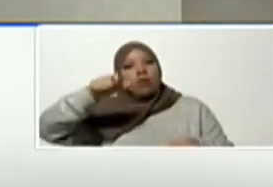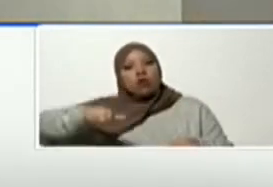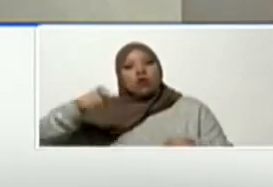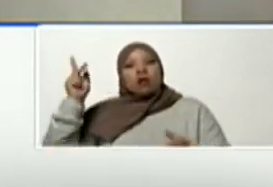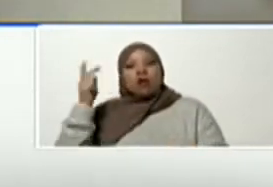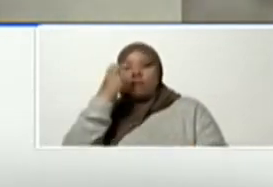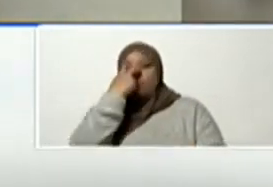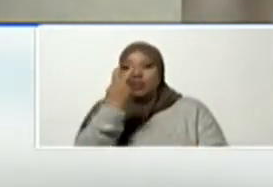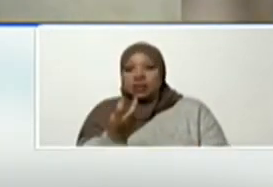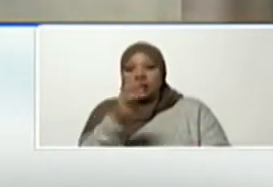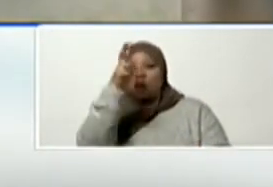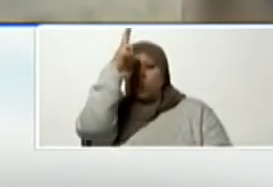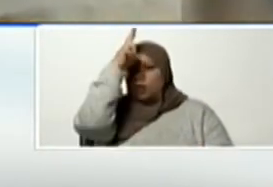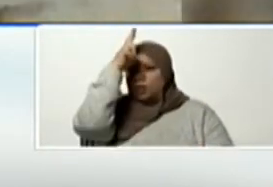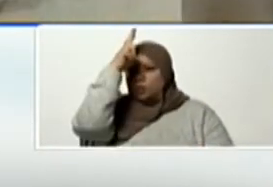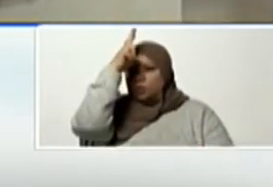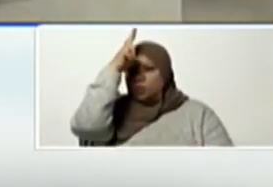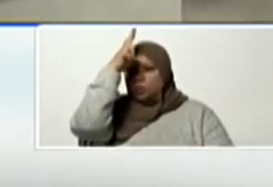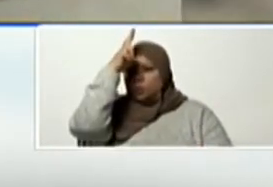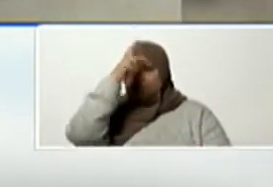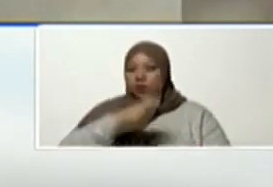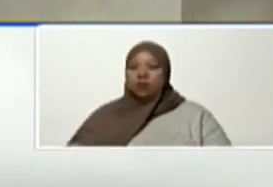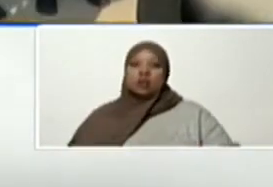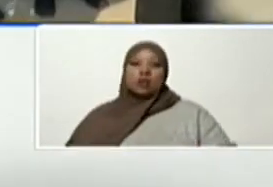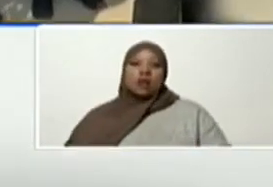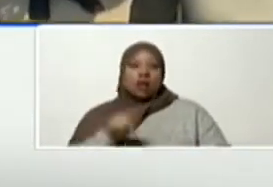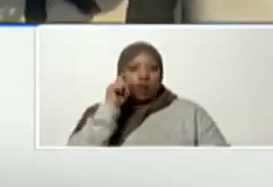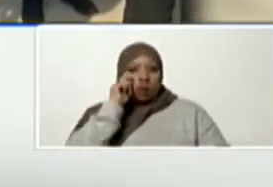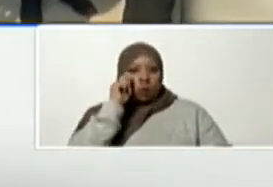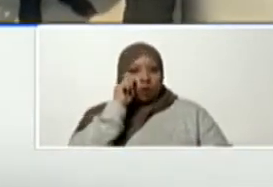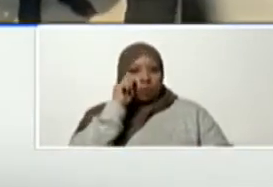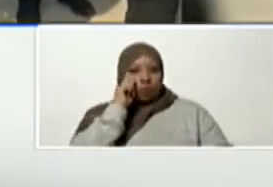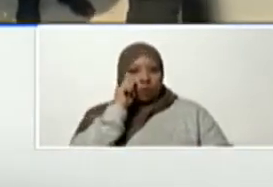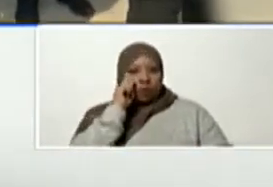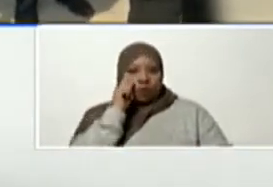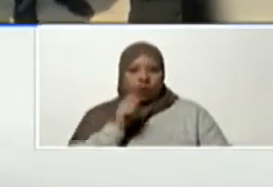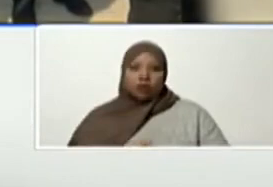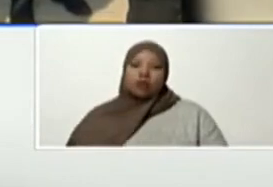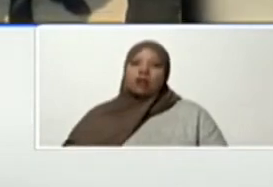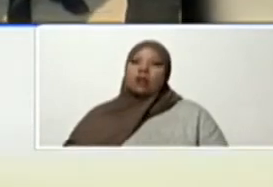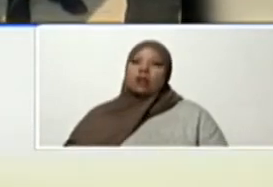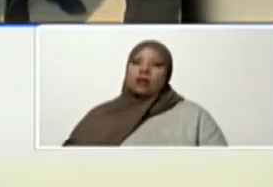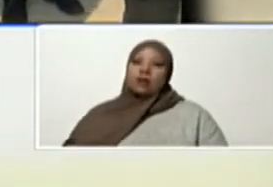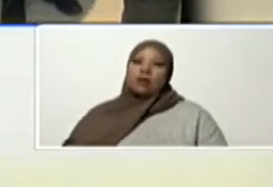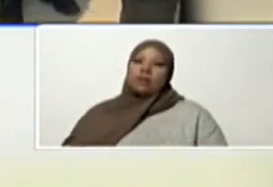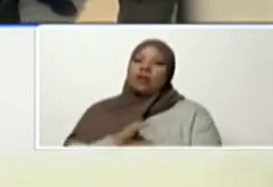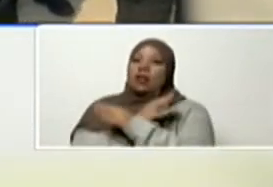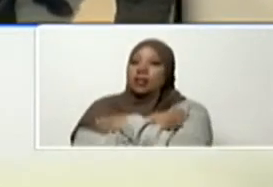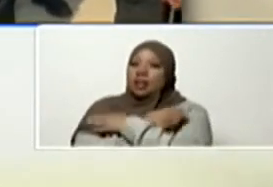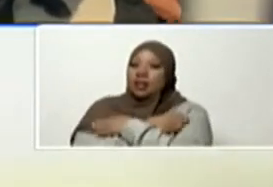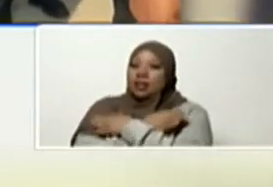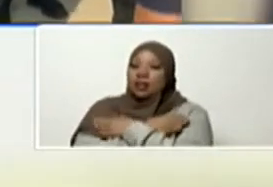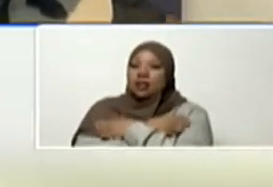De verdad que esta invitación que nos hizo el gobierno egipcio